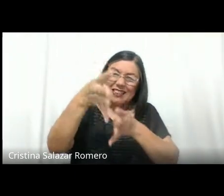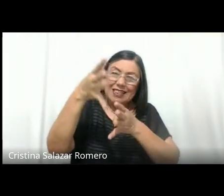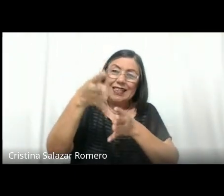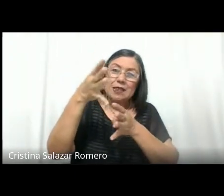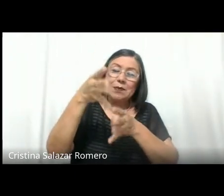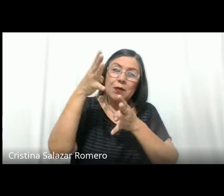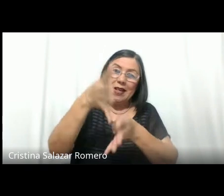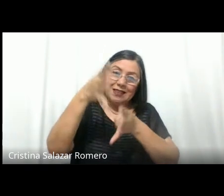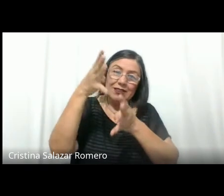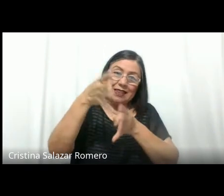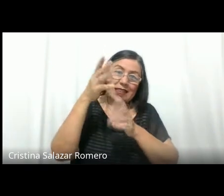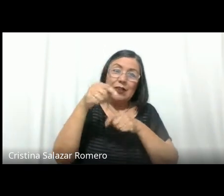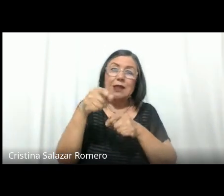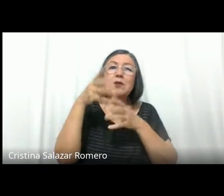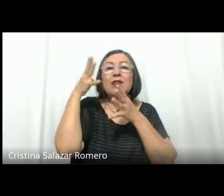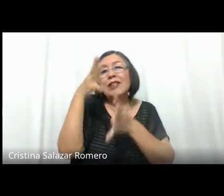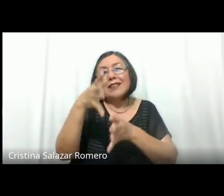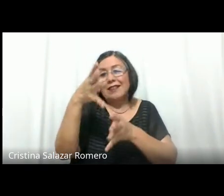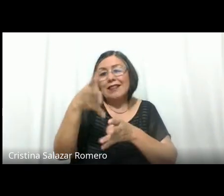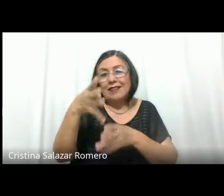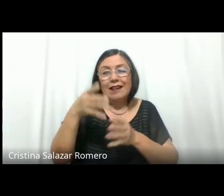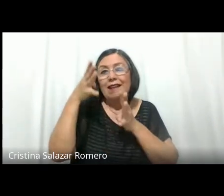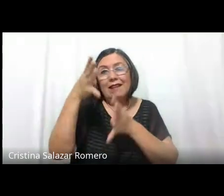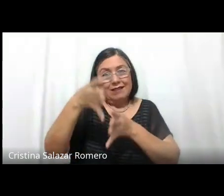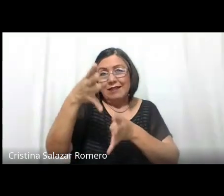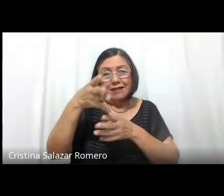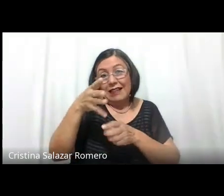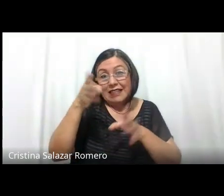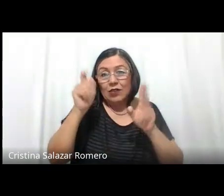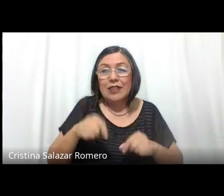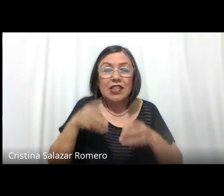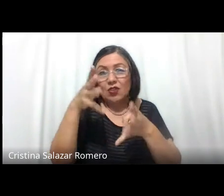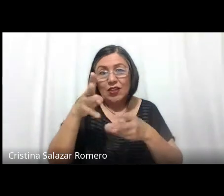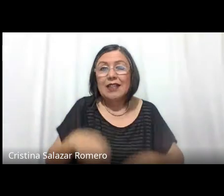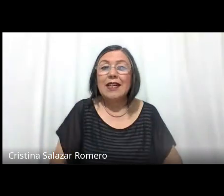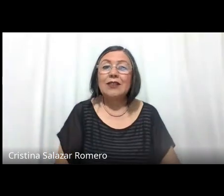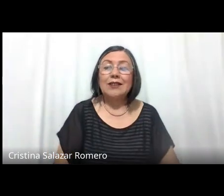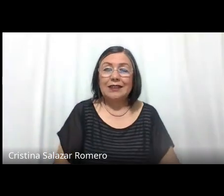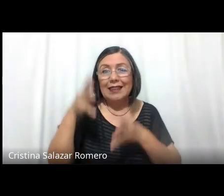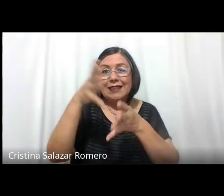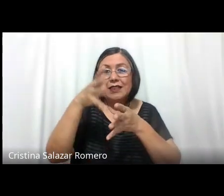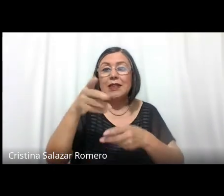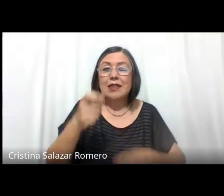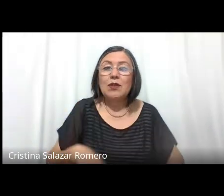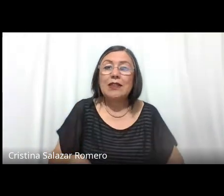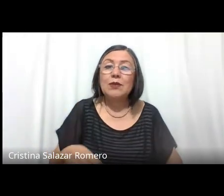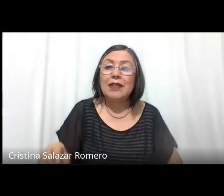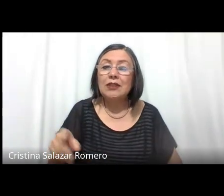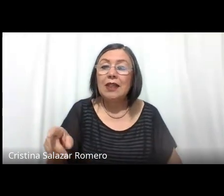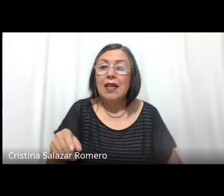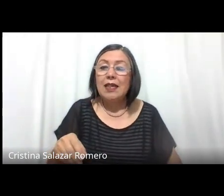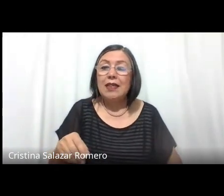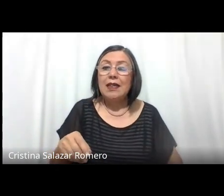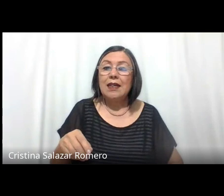esta seña es bimanual, o sea, que es lo que estamos viendo, que están regañando al niño, lo regañaron, la seña, utilizamos las dos